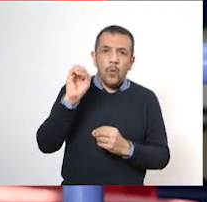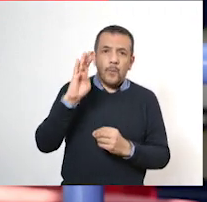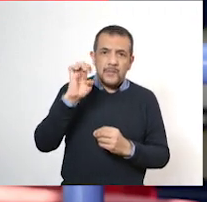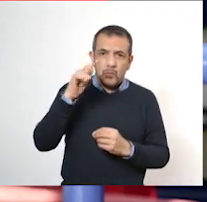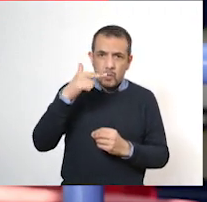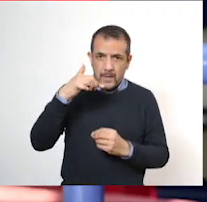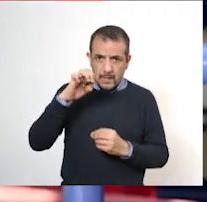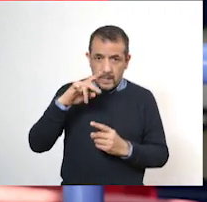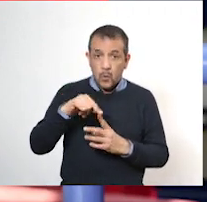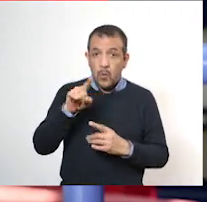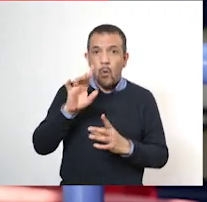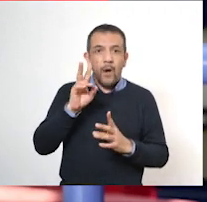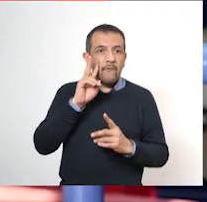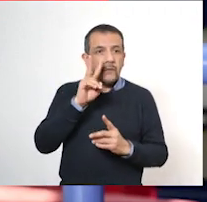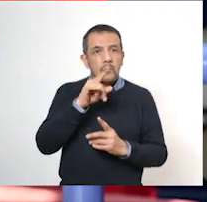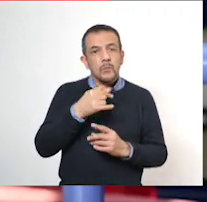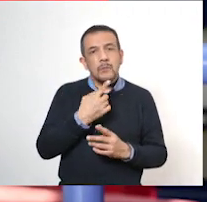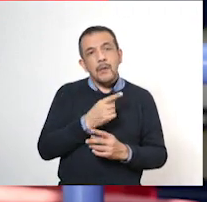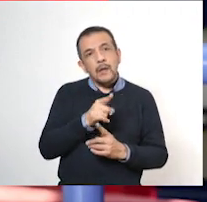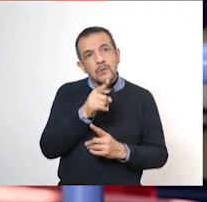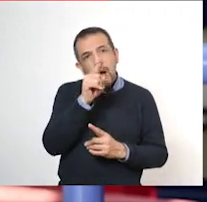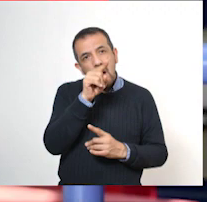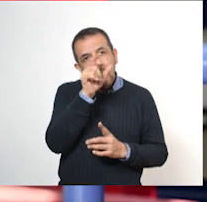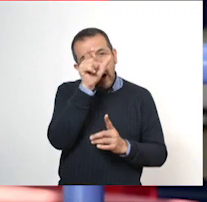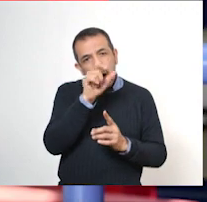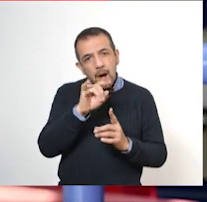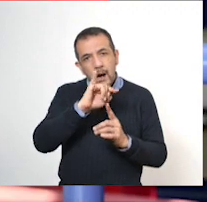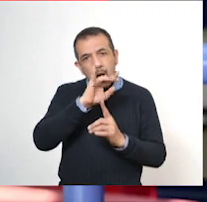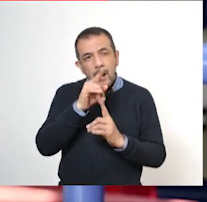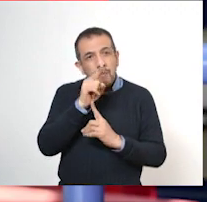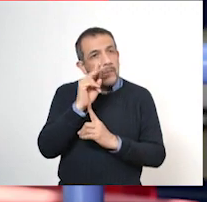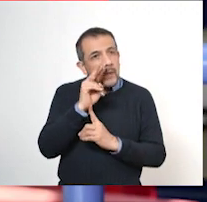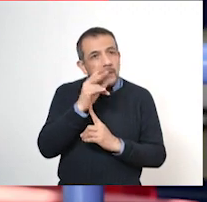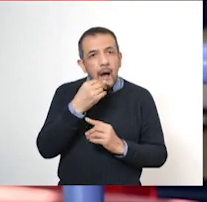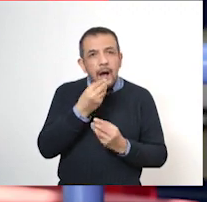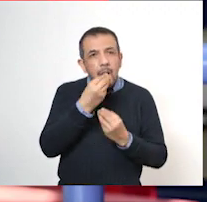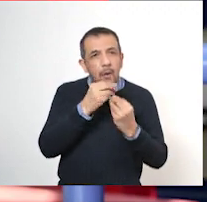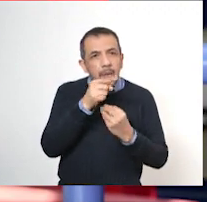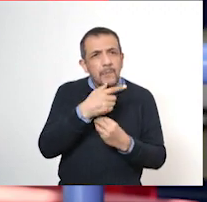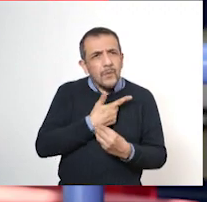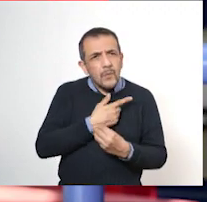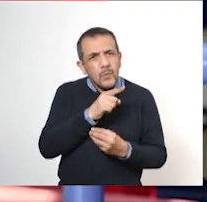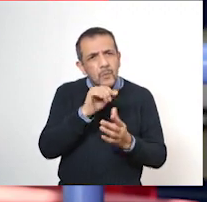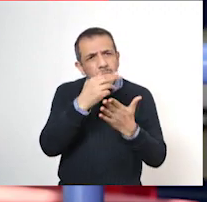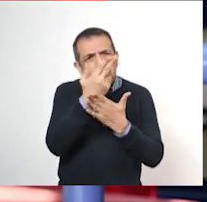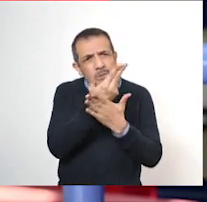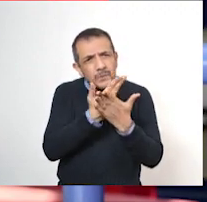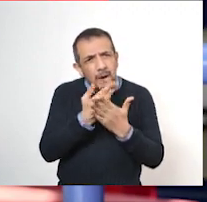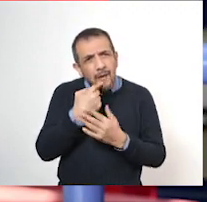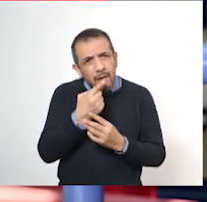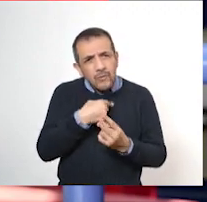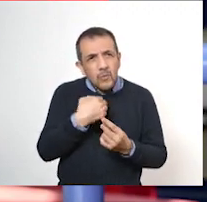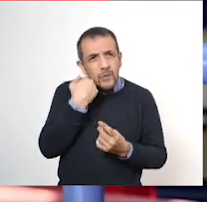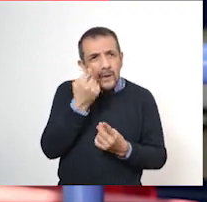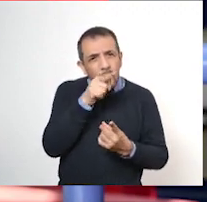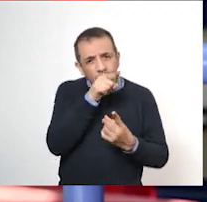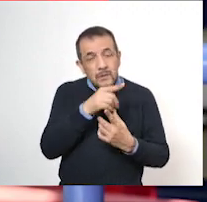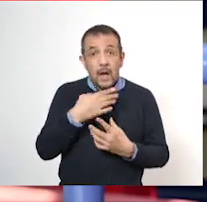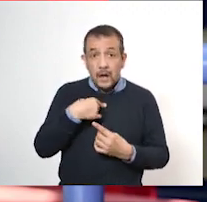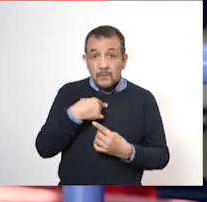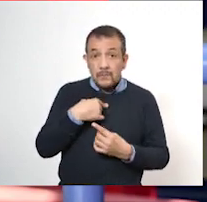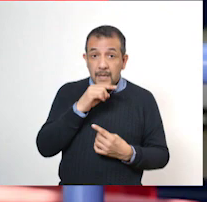personajes. ¿Te gusta algún personaje de algún anuncio, de algún tipo de alimento de estos que vienen empacados?